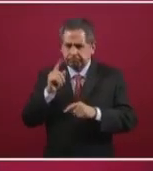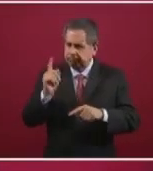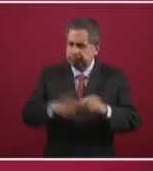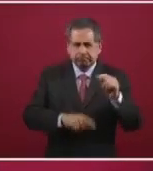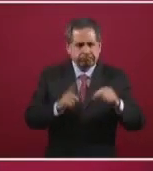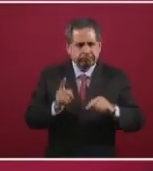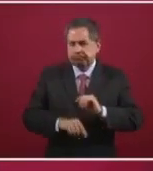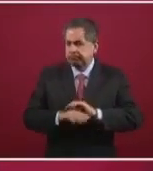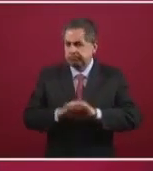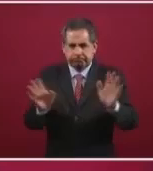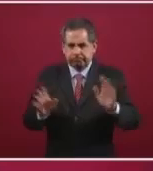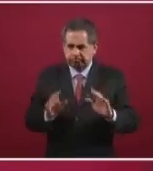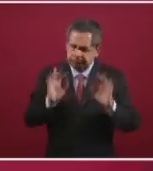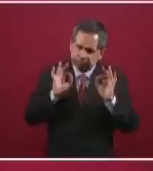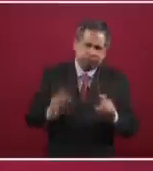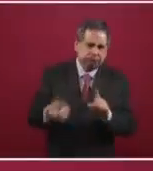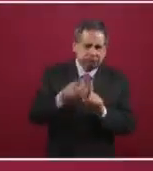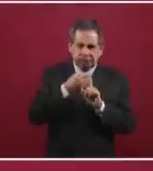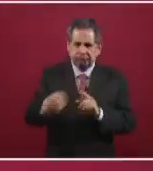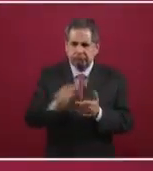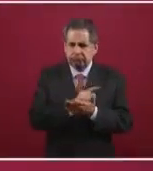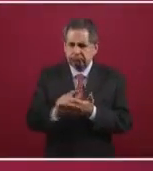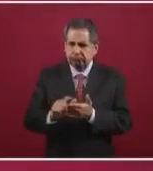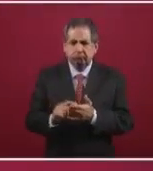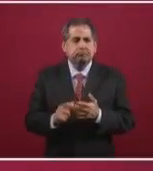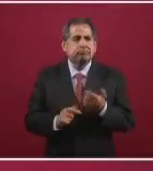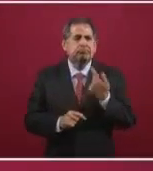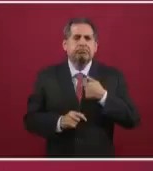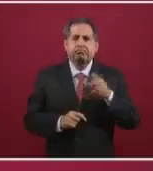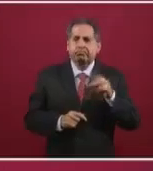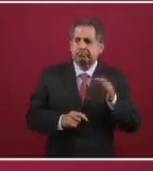alguien no esté o esté siendo objeto de algún